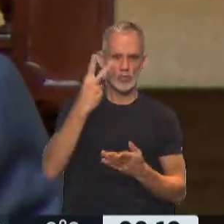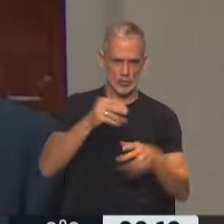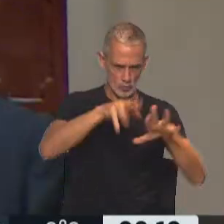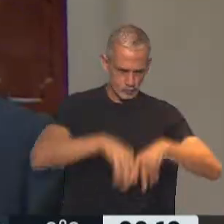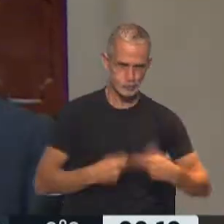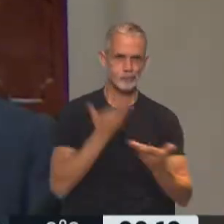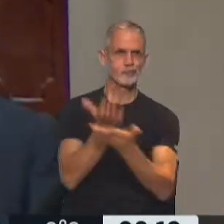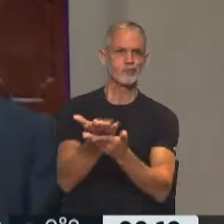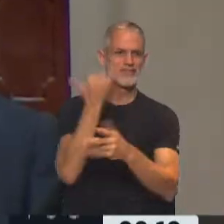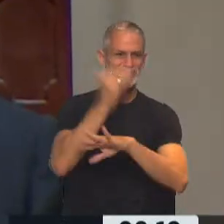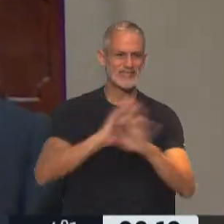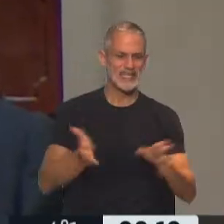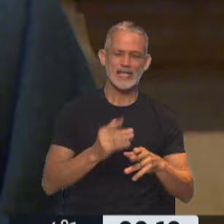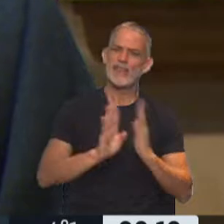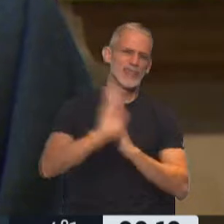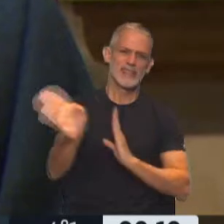nota